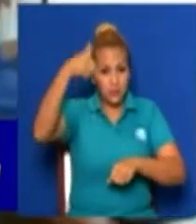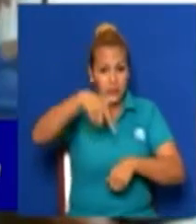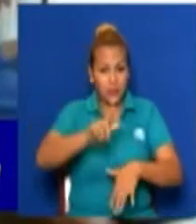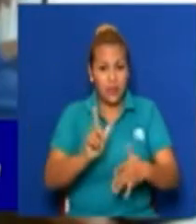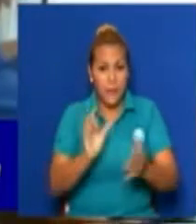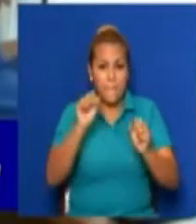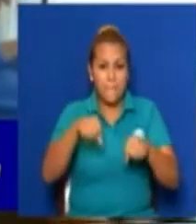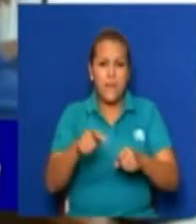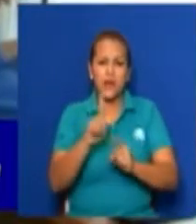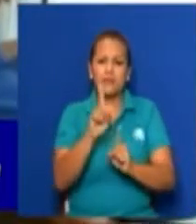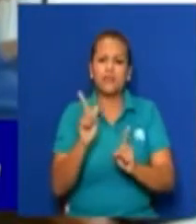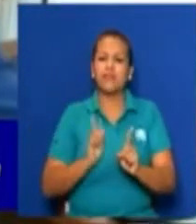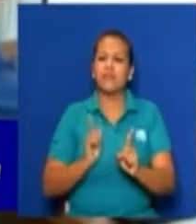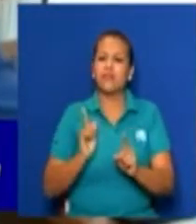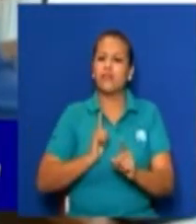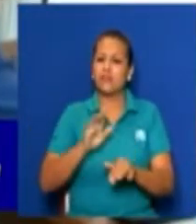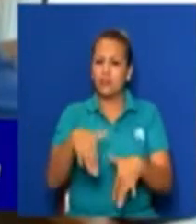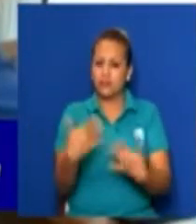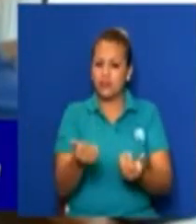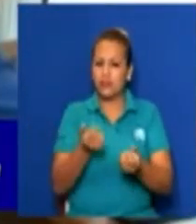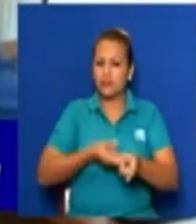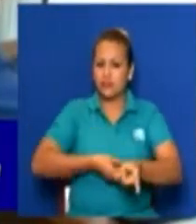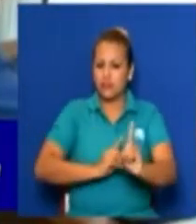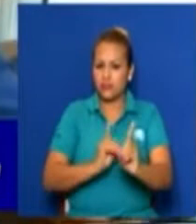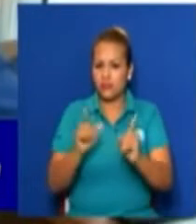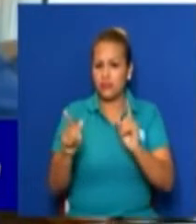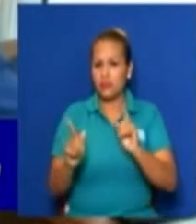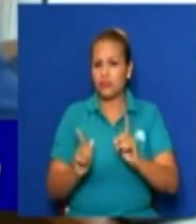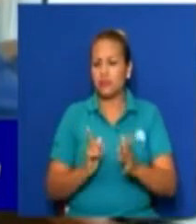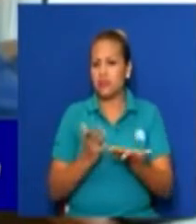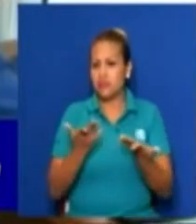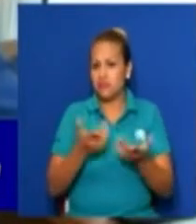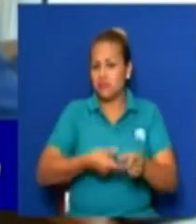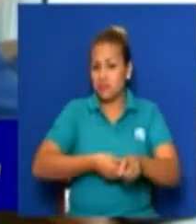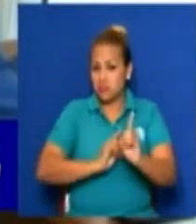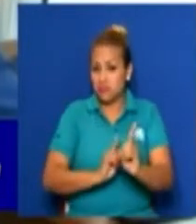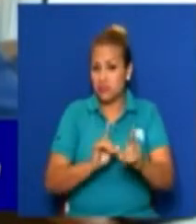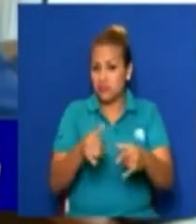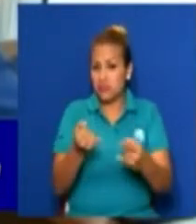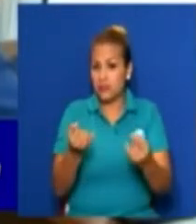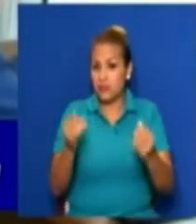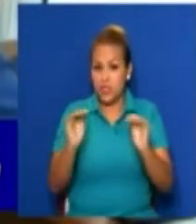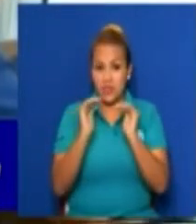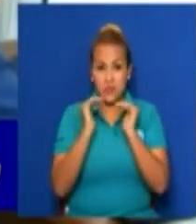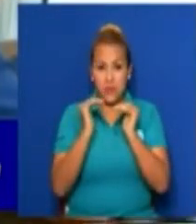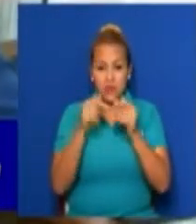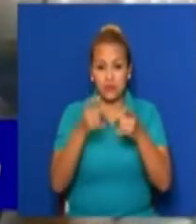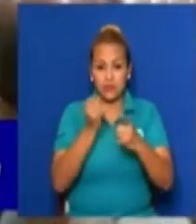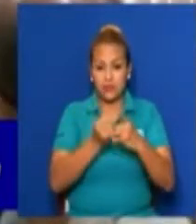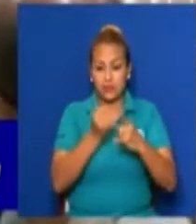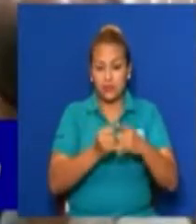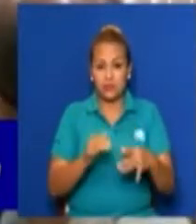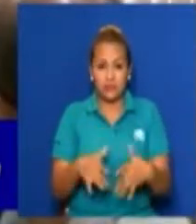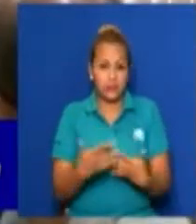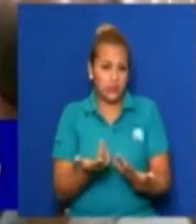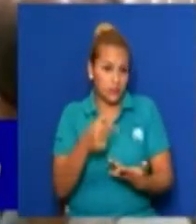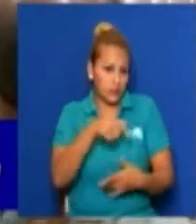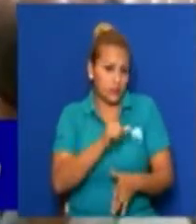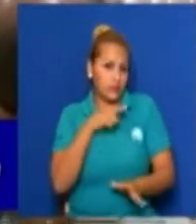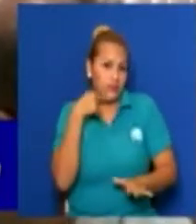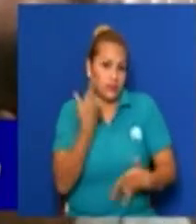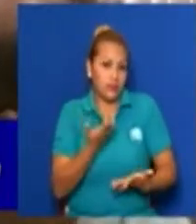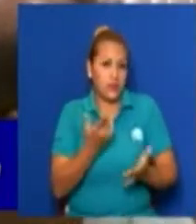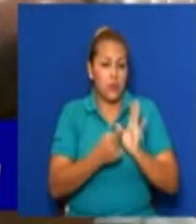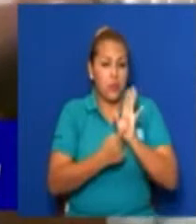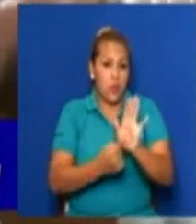a tener la igualdad en género? La que no debe ser por decreto, porque si 100